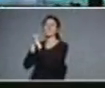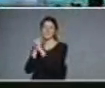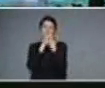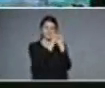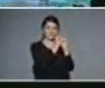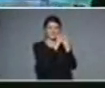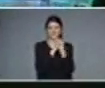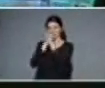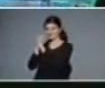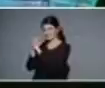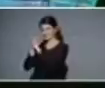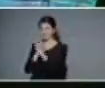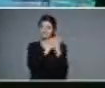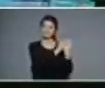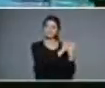gracias